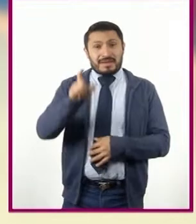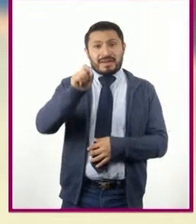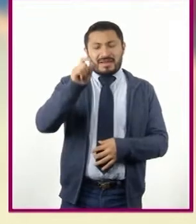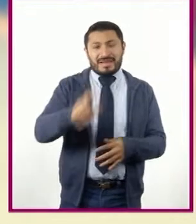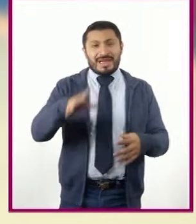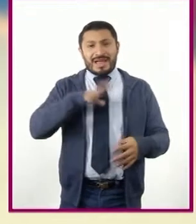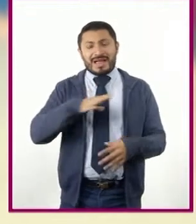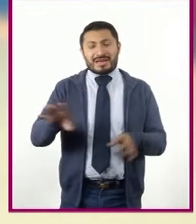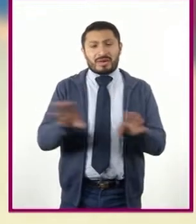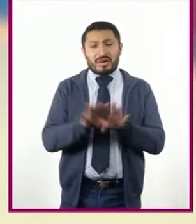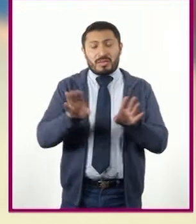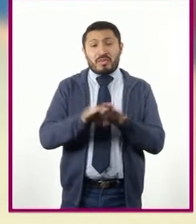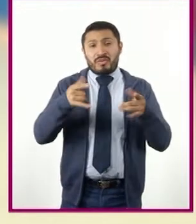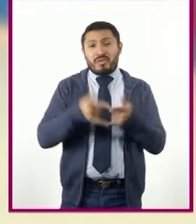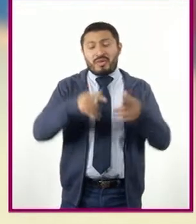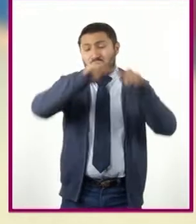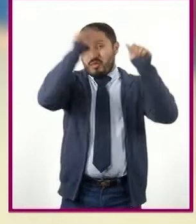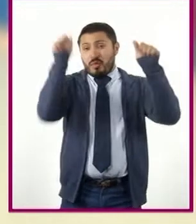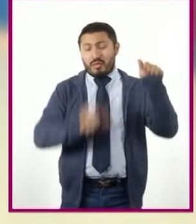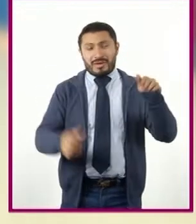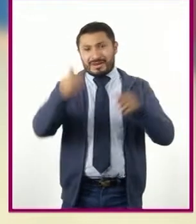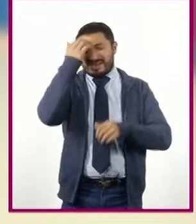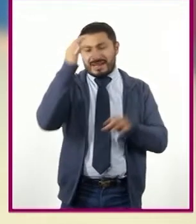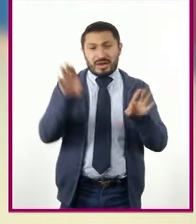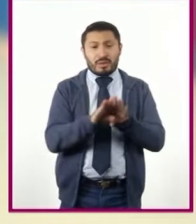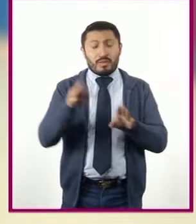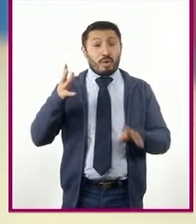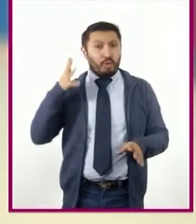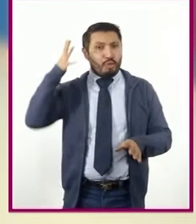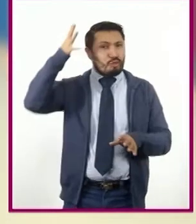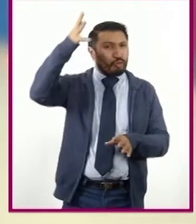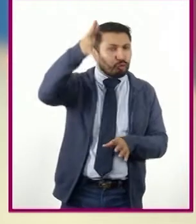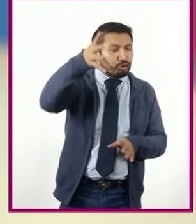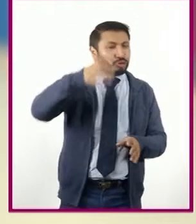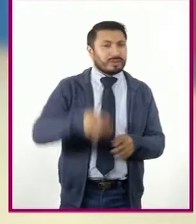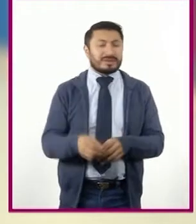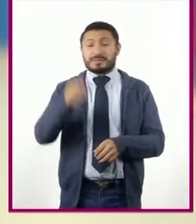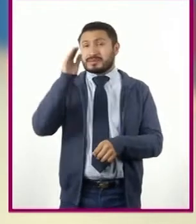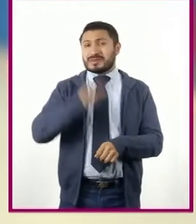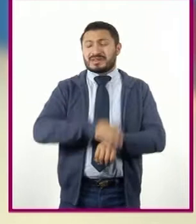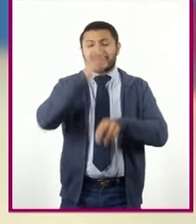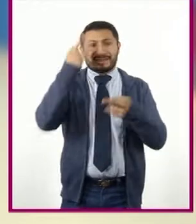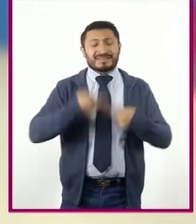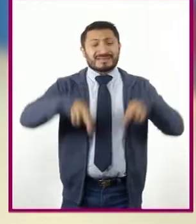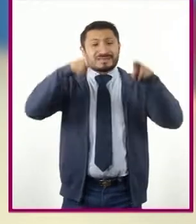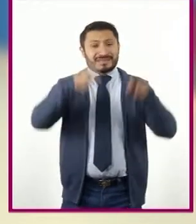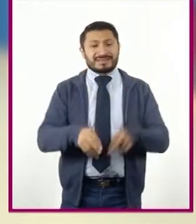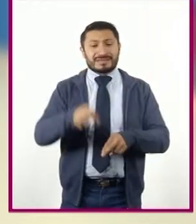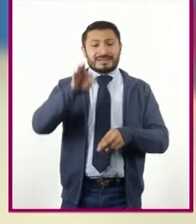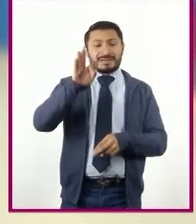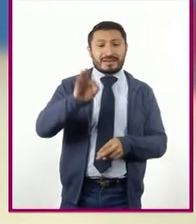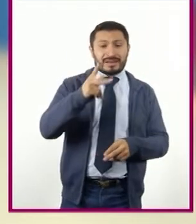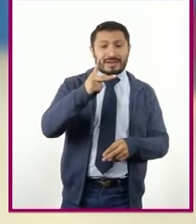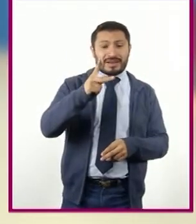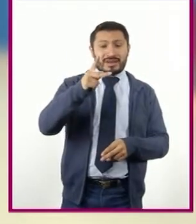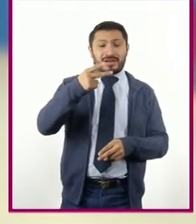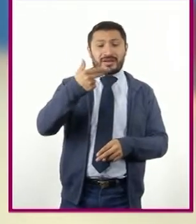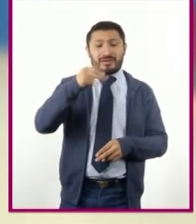una corriente artística conocida como futurismo. Su más grande representante, Filippo